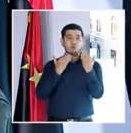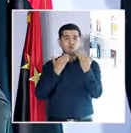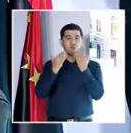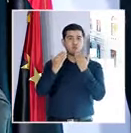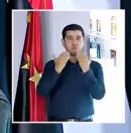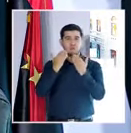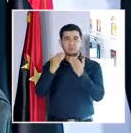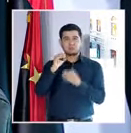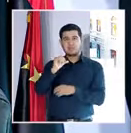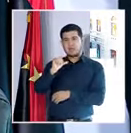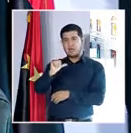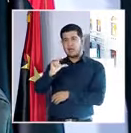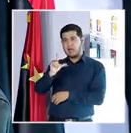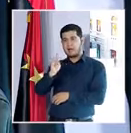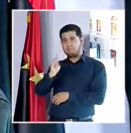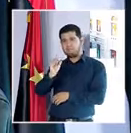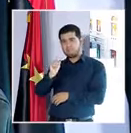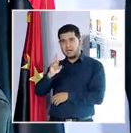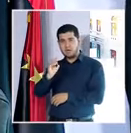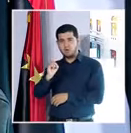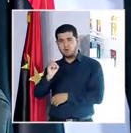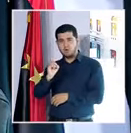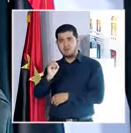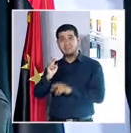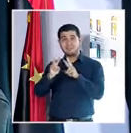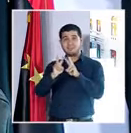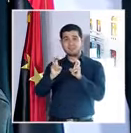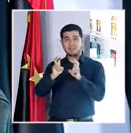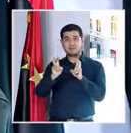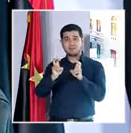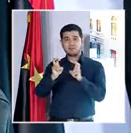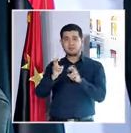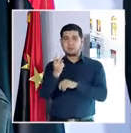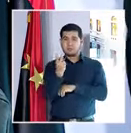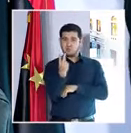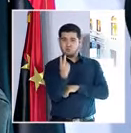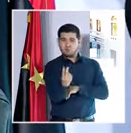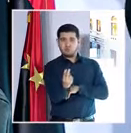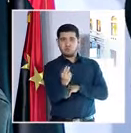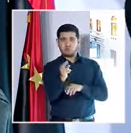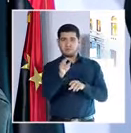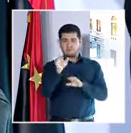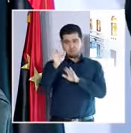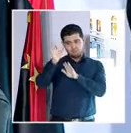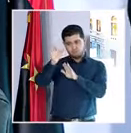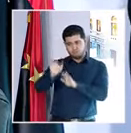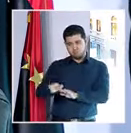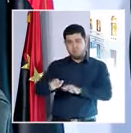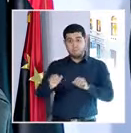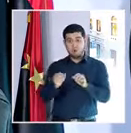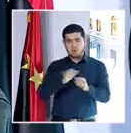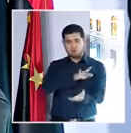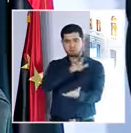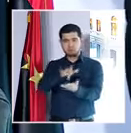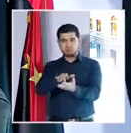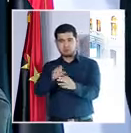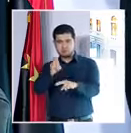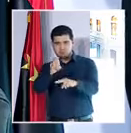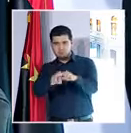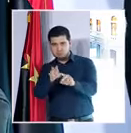en su condición de canciller, y esos dos vicecancilleres que han sido designados y